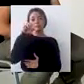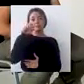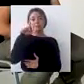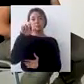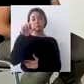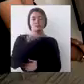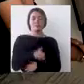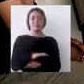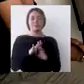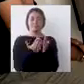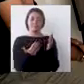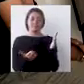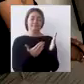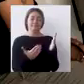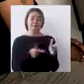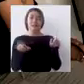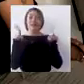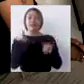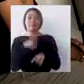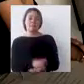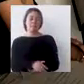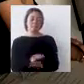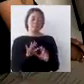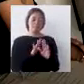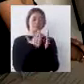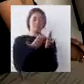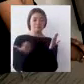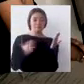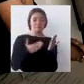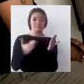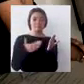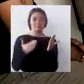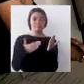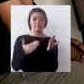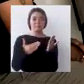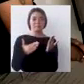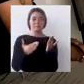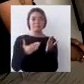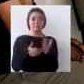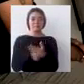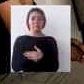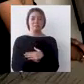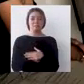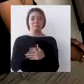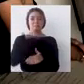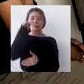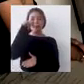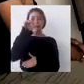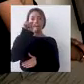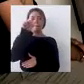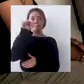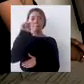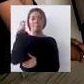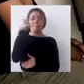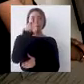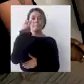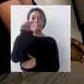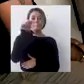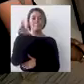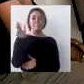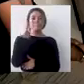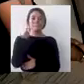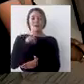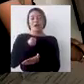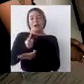también leímos uno hace poquitas semanas, dentro del ciclo de horror, que fue un manga, Uzumaki, de Junji